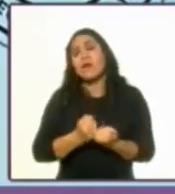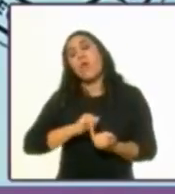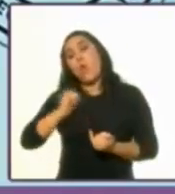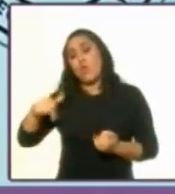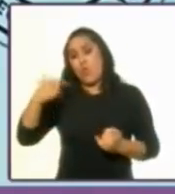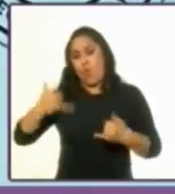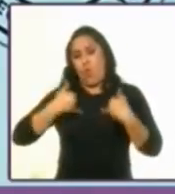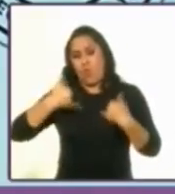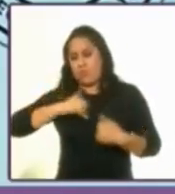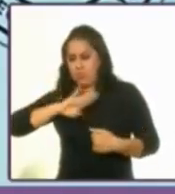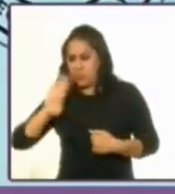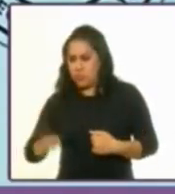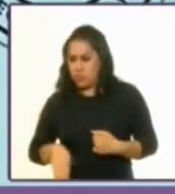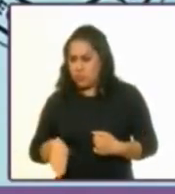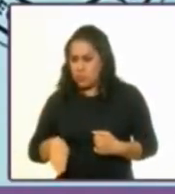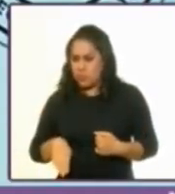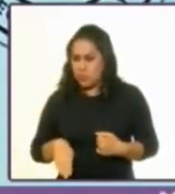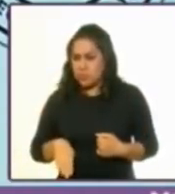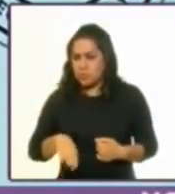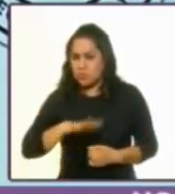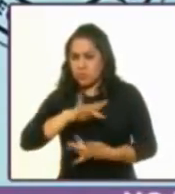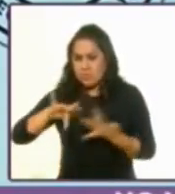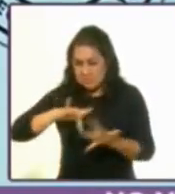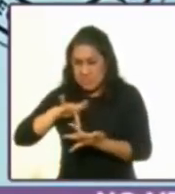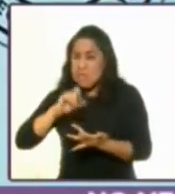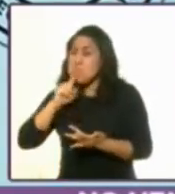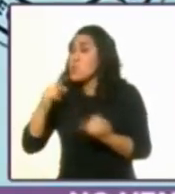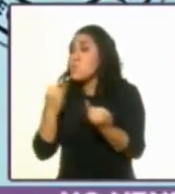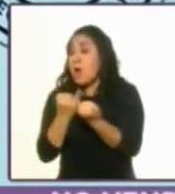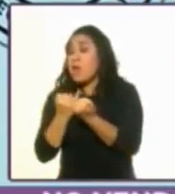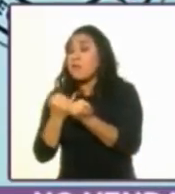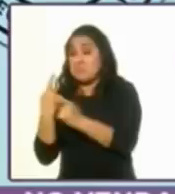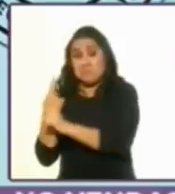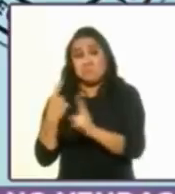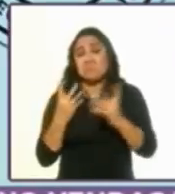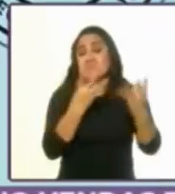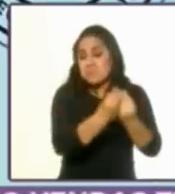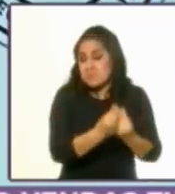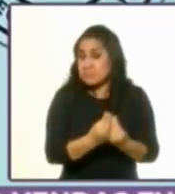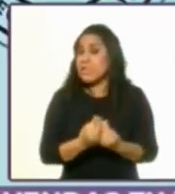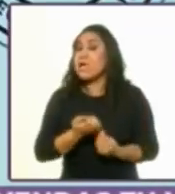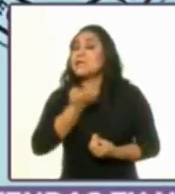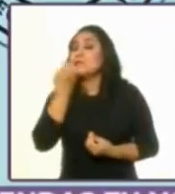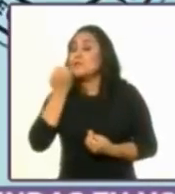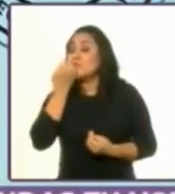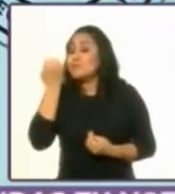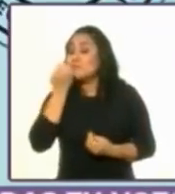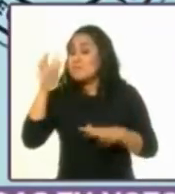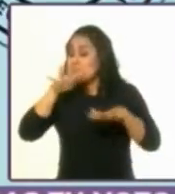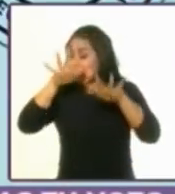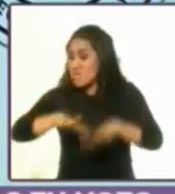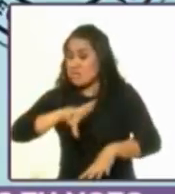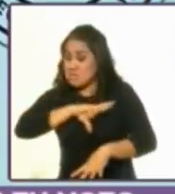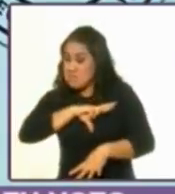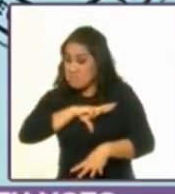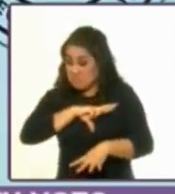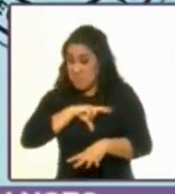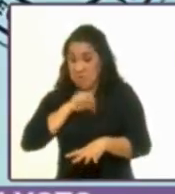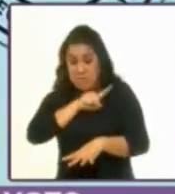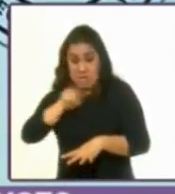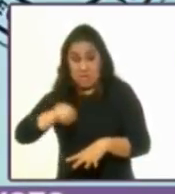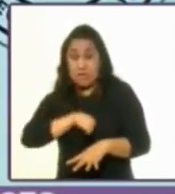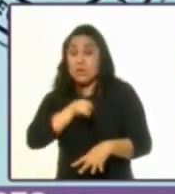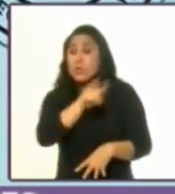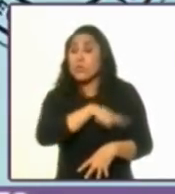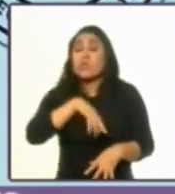jóvenes chíguil ahora es tu candidato está en tu campaña el reexamen los segundos pisos opacidad esa es